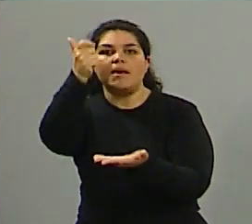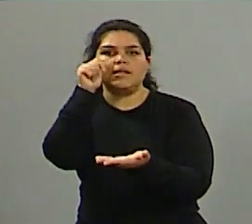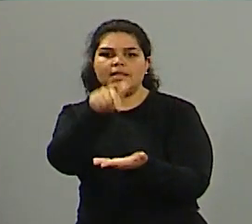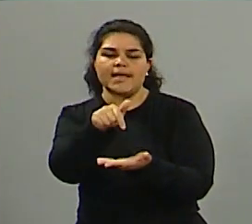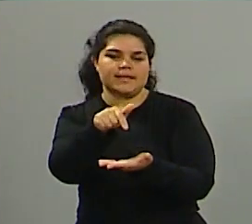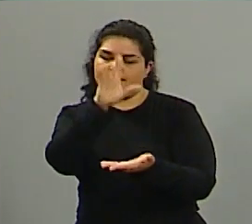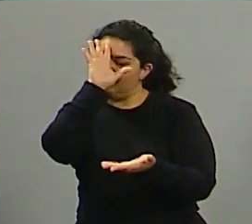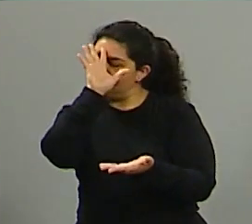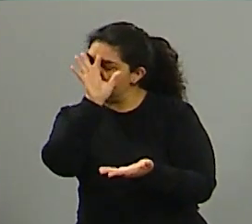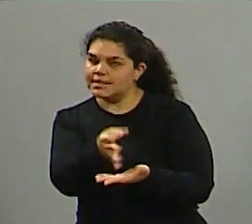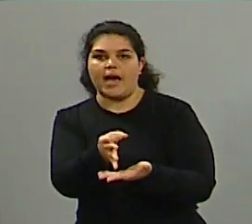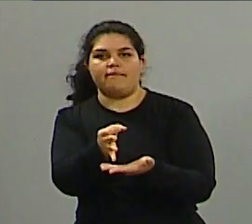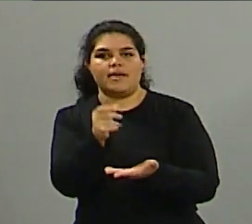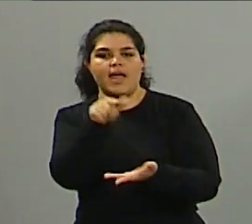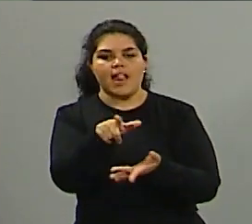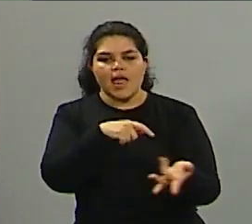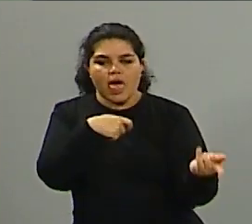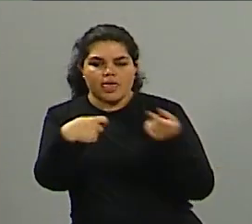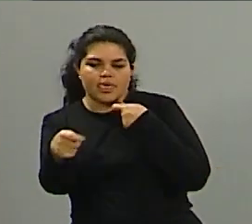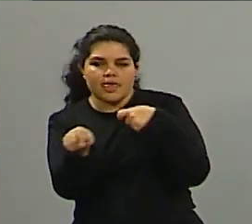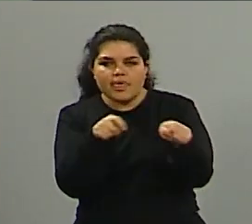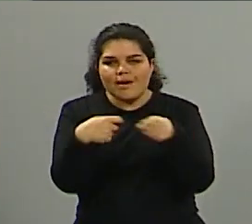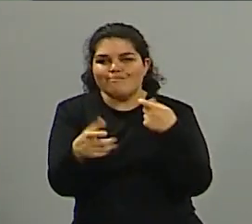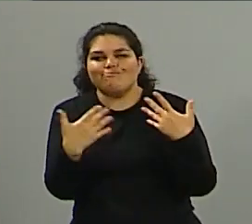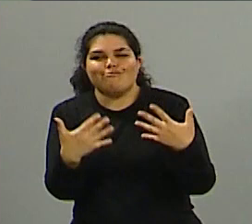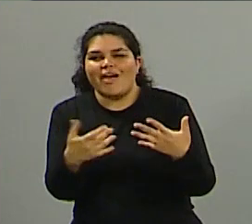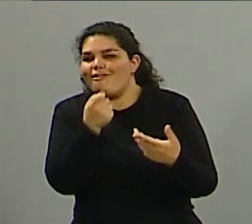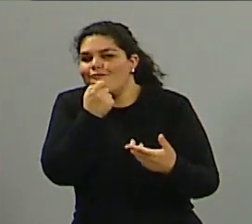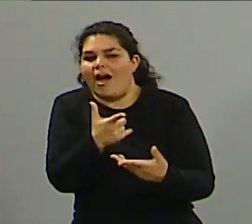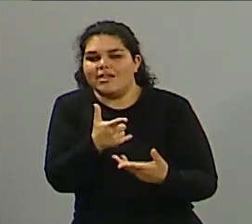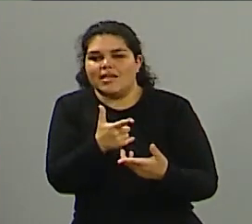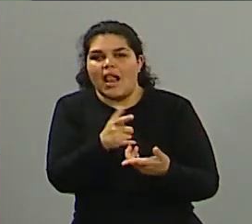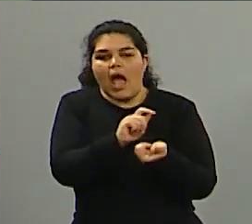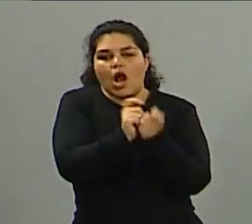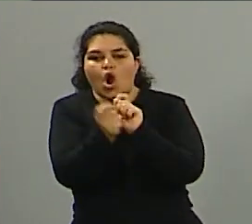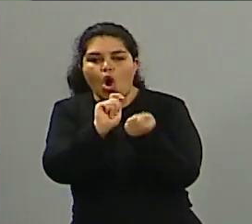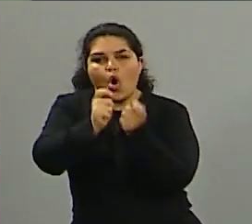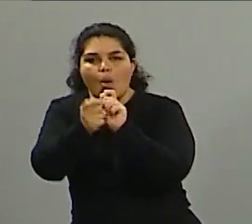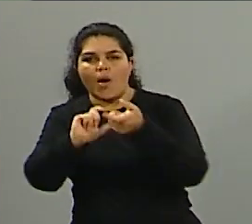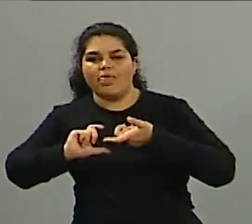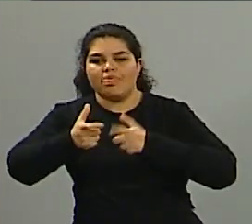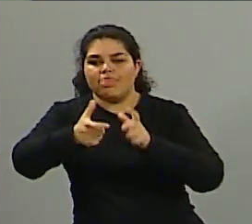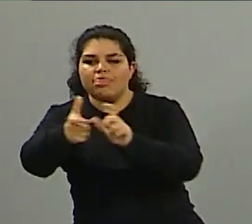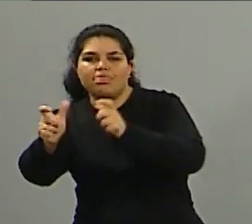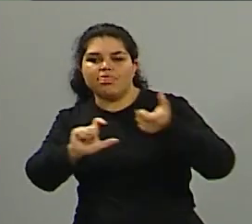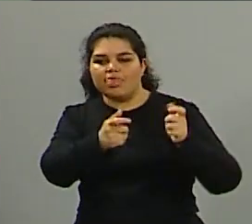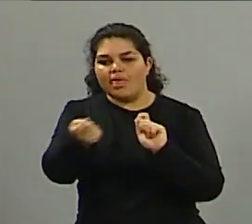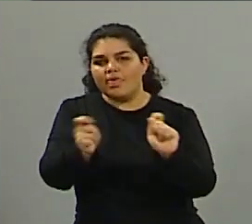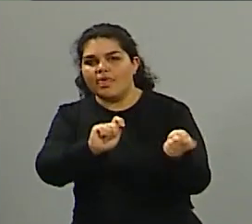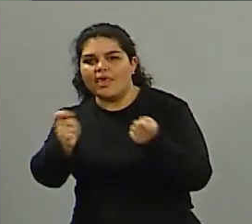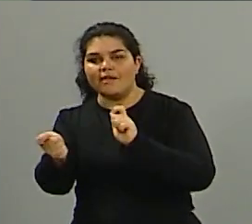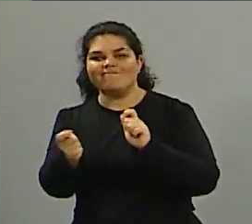práctico, con mucha cintura política, porque rápidamente empieza a ganarse y a conectar con